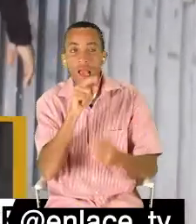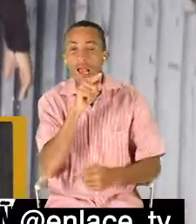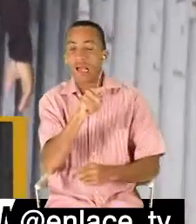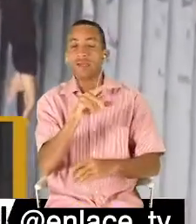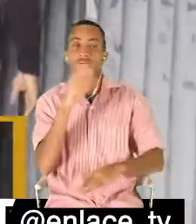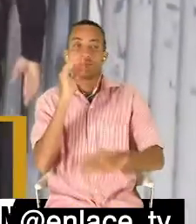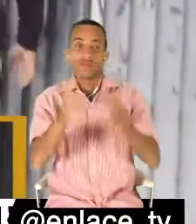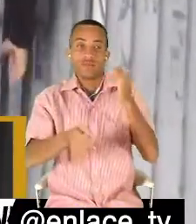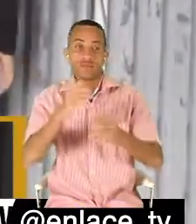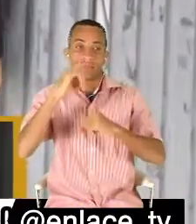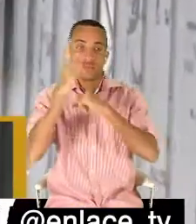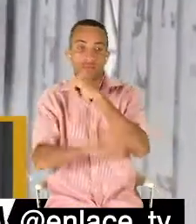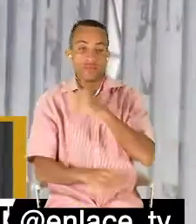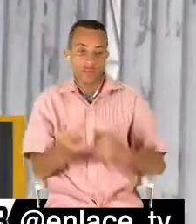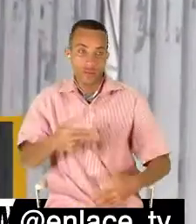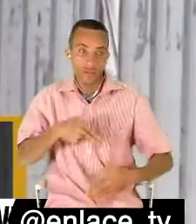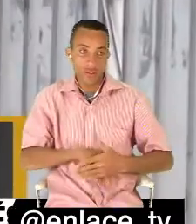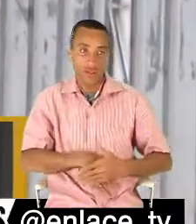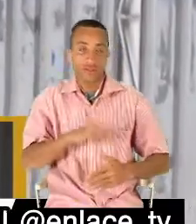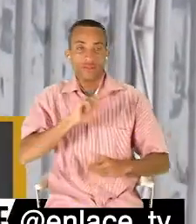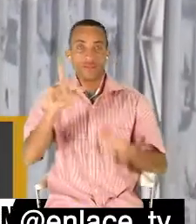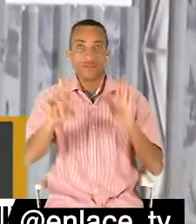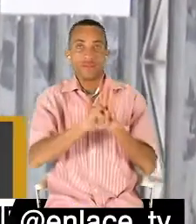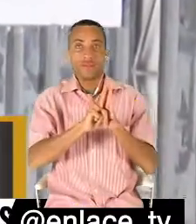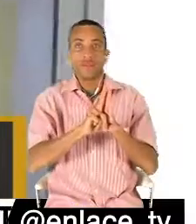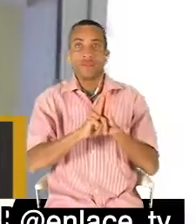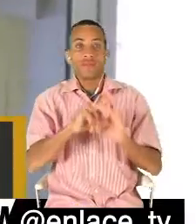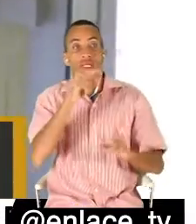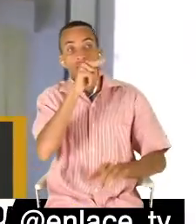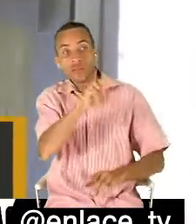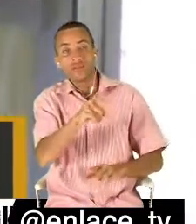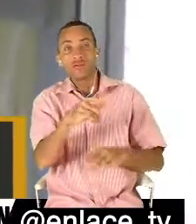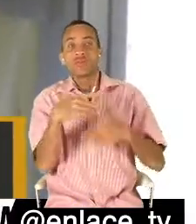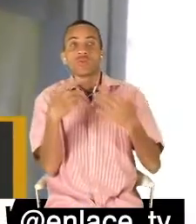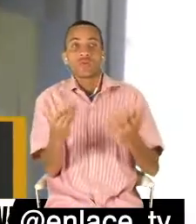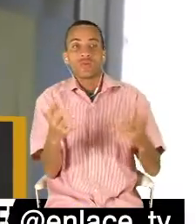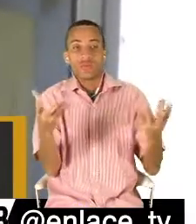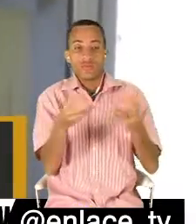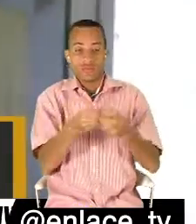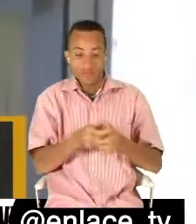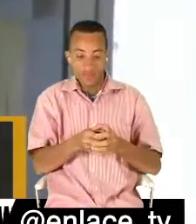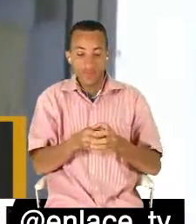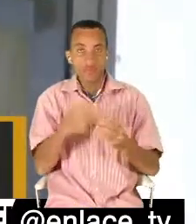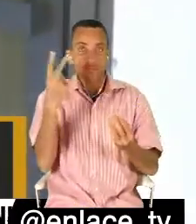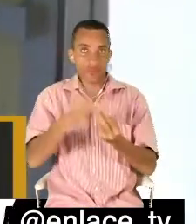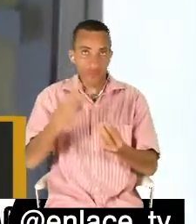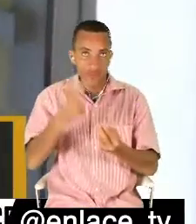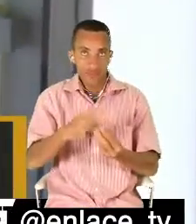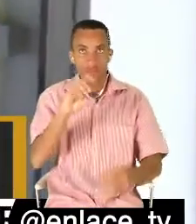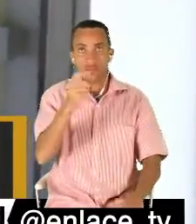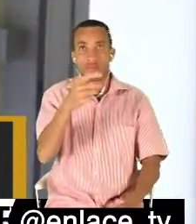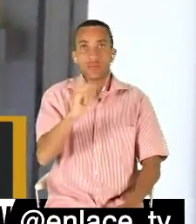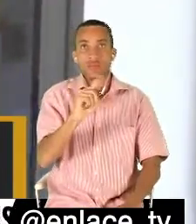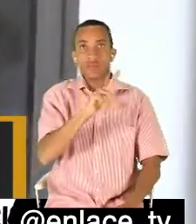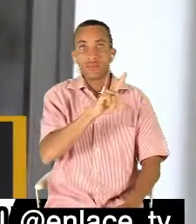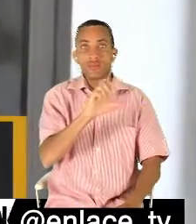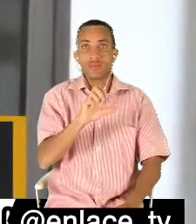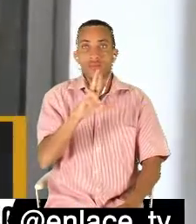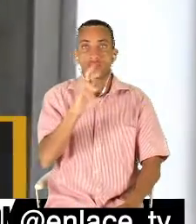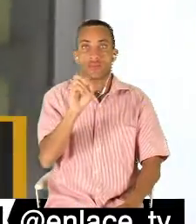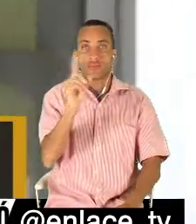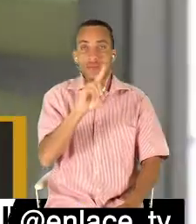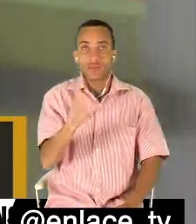porte ilegal de armas. Según las autoridades, los individuos hacían parte de la banda Los Galleros, quienes se dedicaban a la venta de